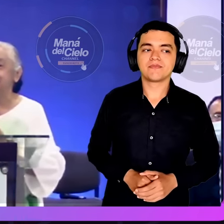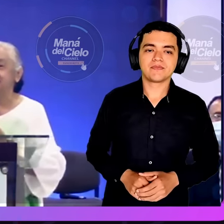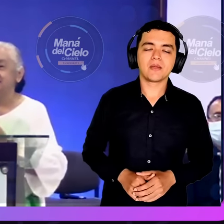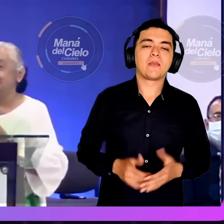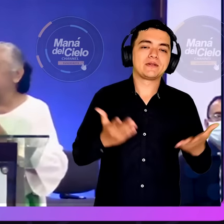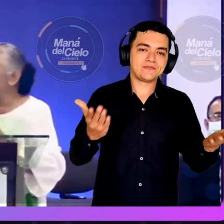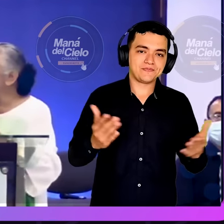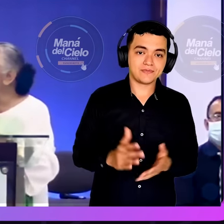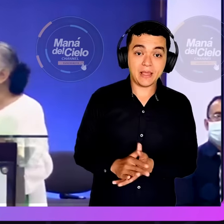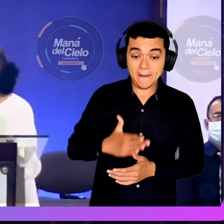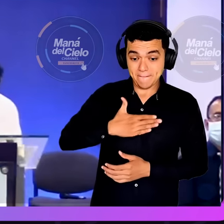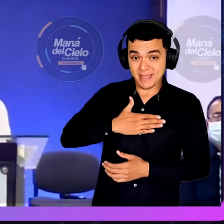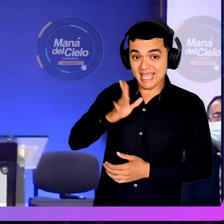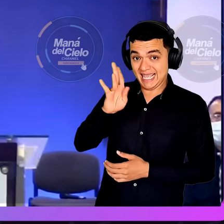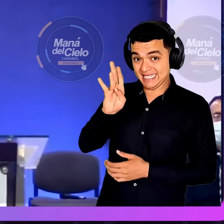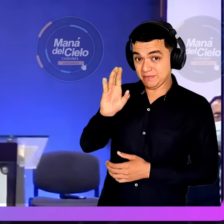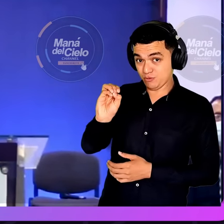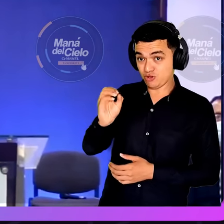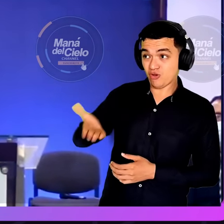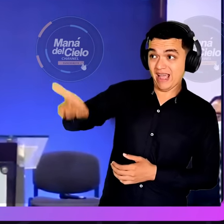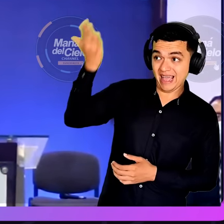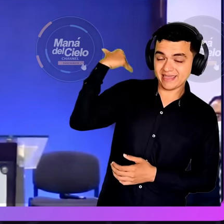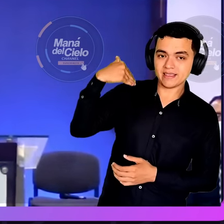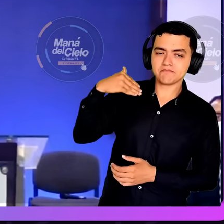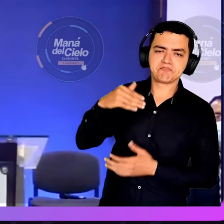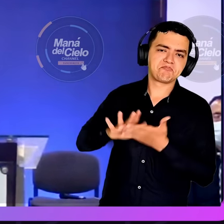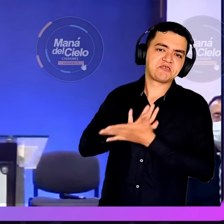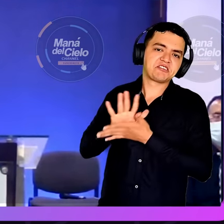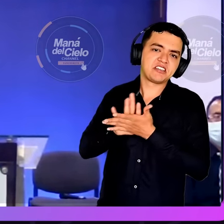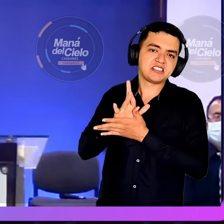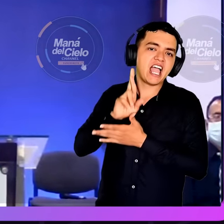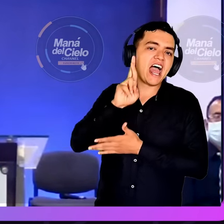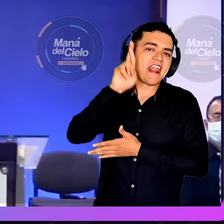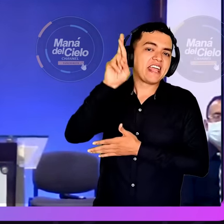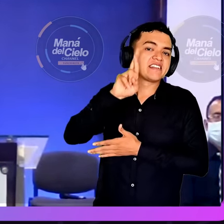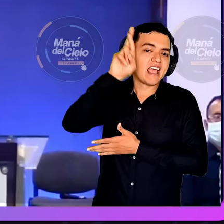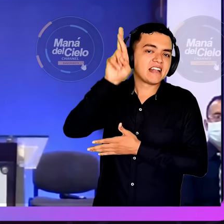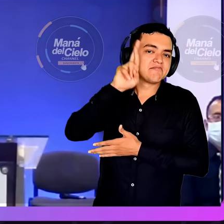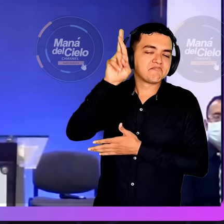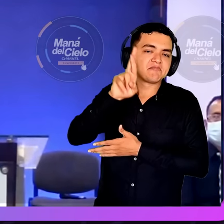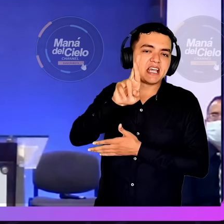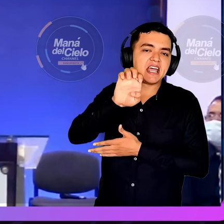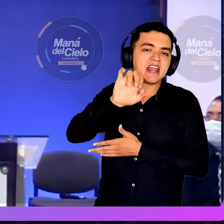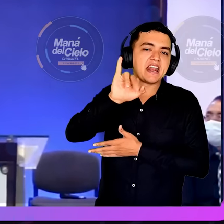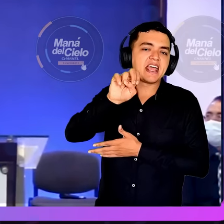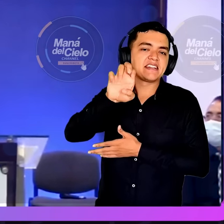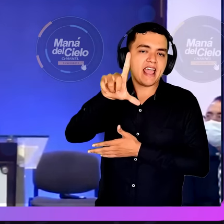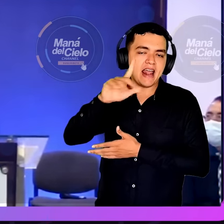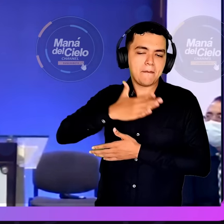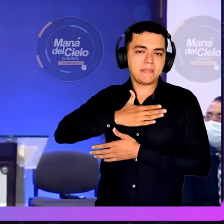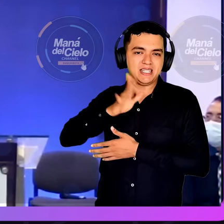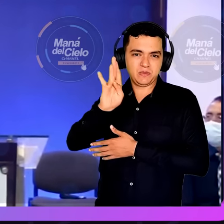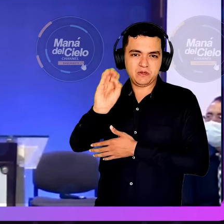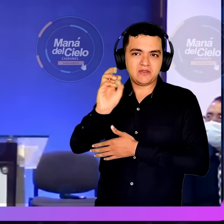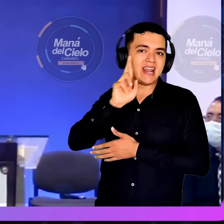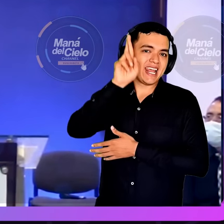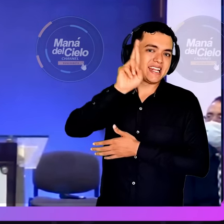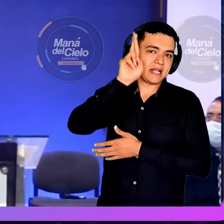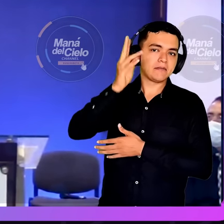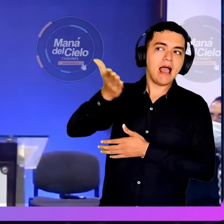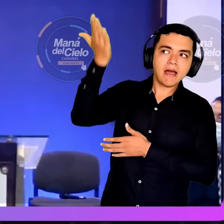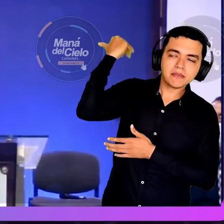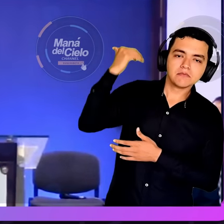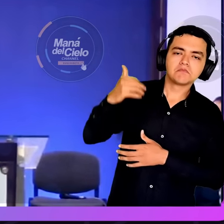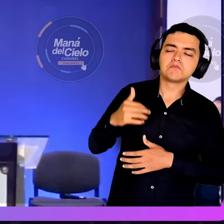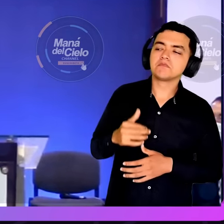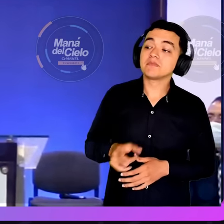en mí. Él le dijo, hombre, reine, hágale, esa muchacha no predica, esa muchacha nada, pero a ver, ahí está tu responsabilidad para que la ayudes a